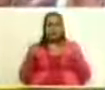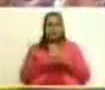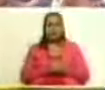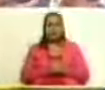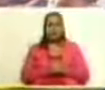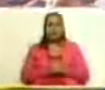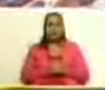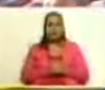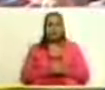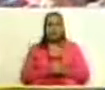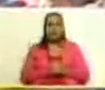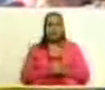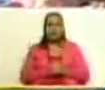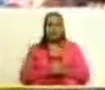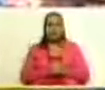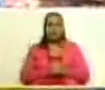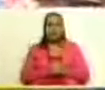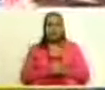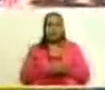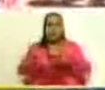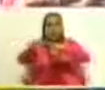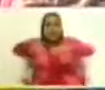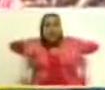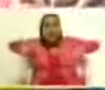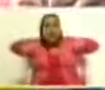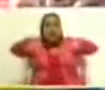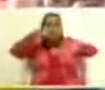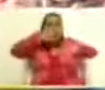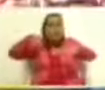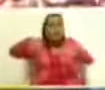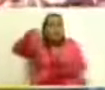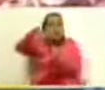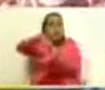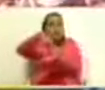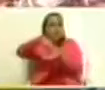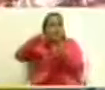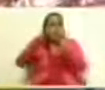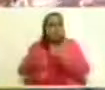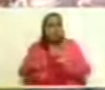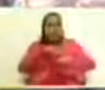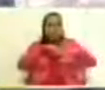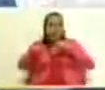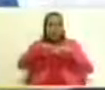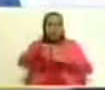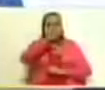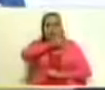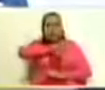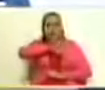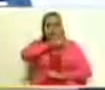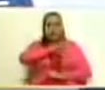Por eso es que el protagonista tenía que ser el propio pueblo, los movimientos sociales.